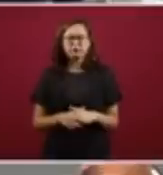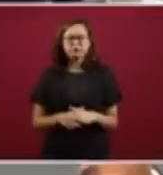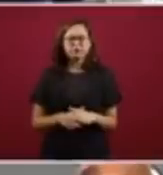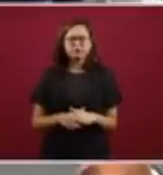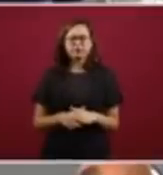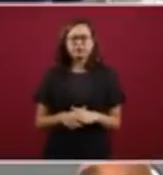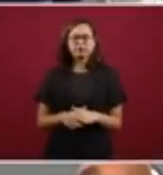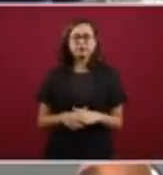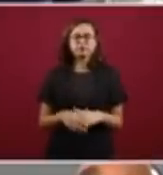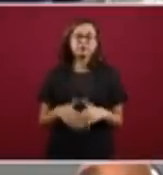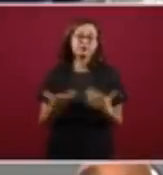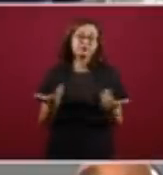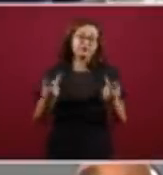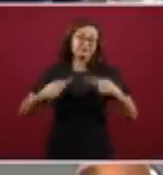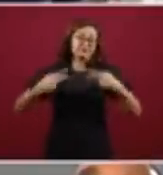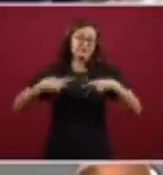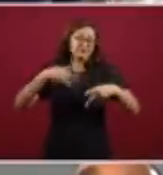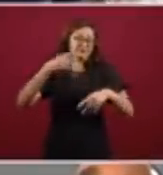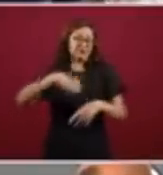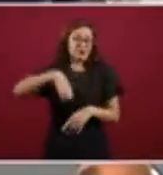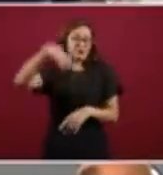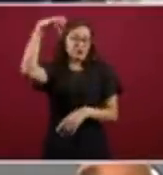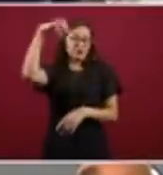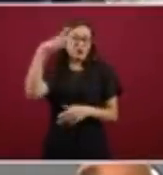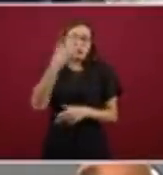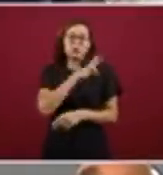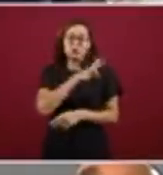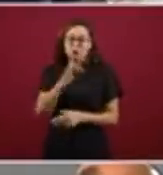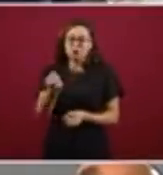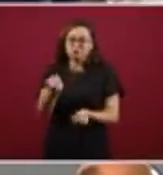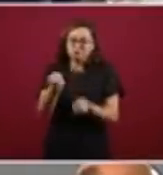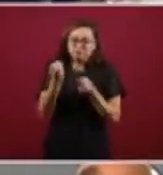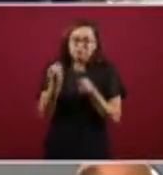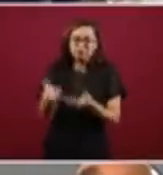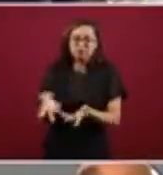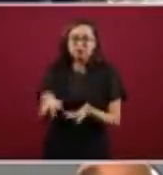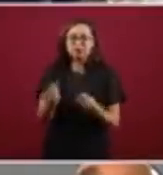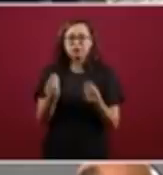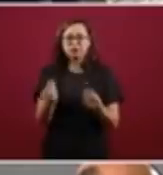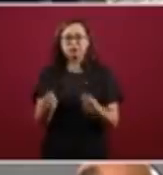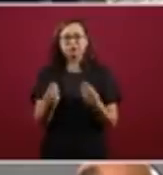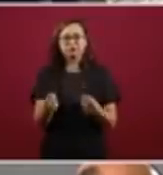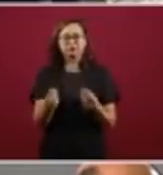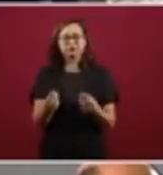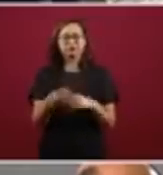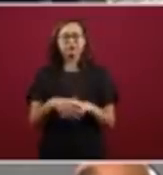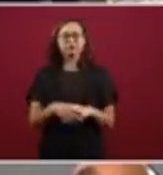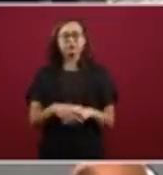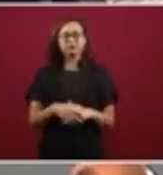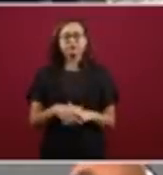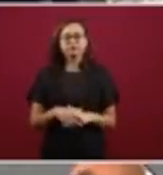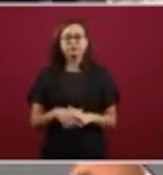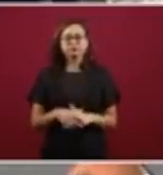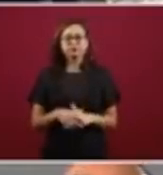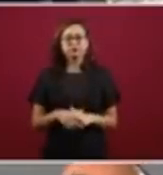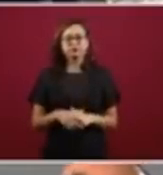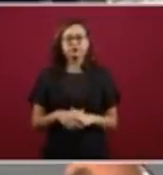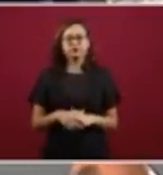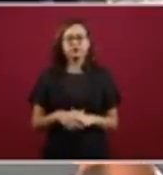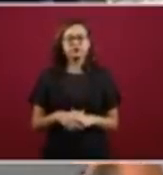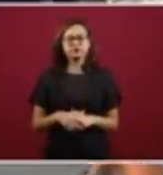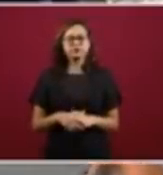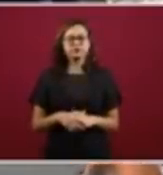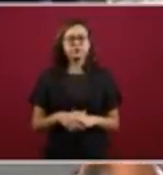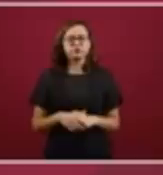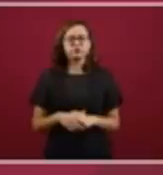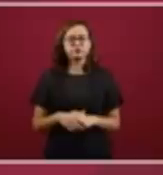y ellos tienen muchísimas cosas que aportar. Luego está el hecho de que ahora